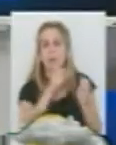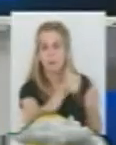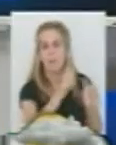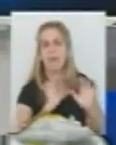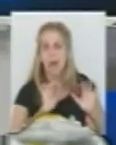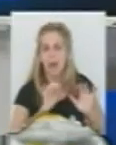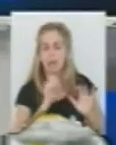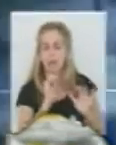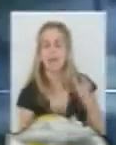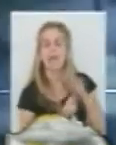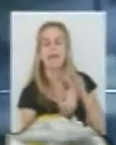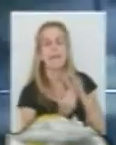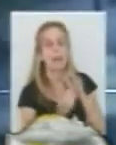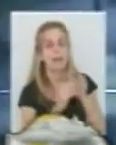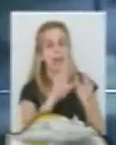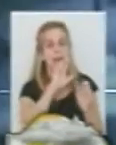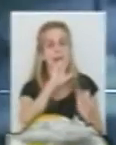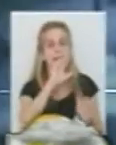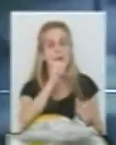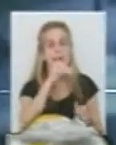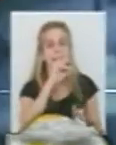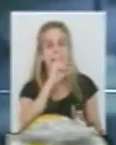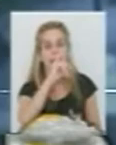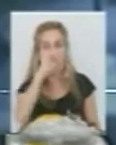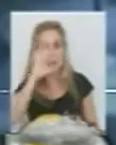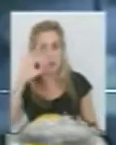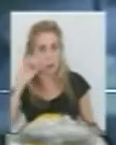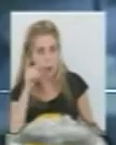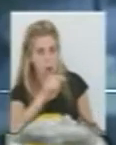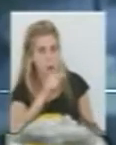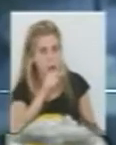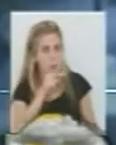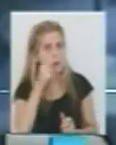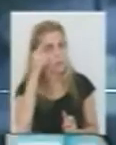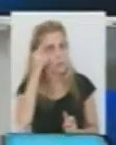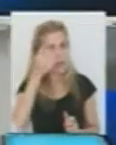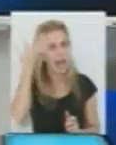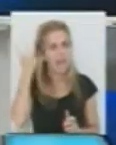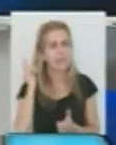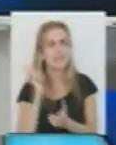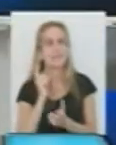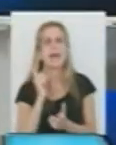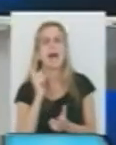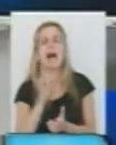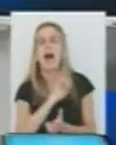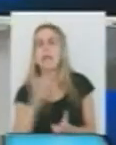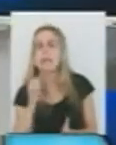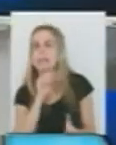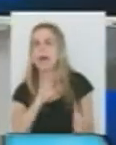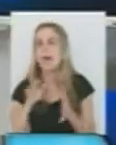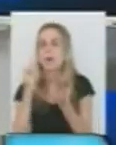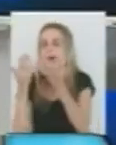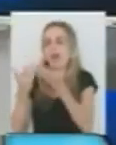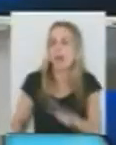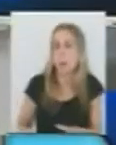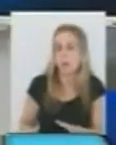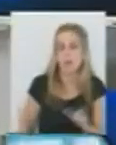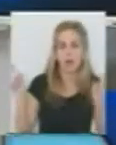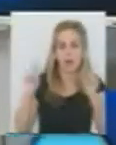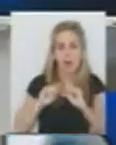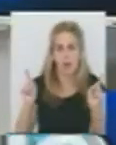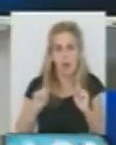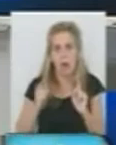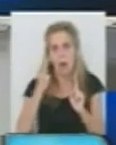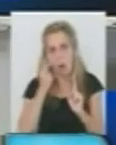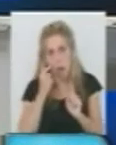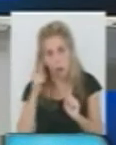Florencio Randazzo... Lo que pasa es que cada vez que decís eso, Randazzo te dice me quieren bajar de la presidencial, sí, y yo no me bajo. Se enoja. Yo cada vez que lo digo, me están